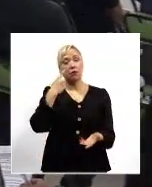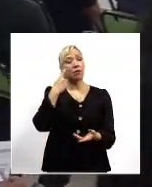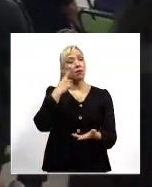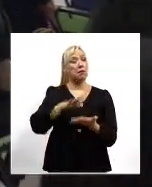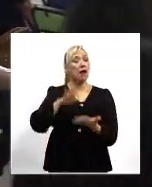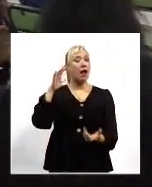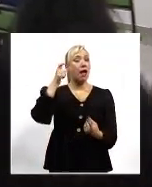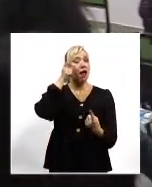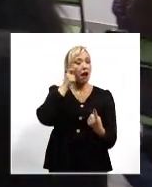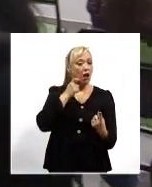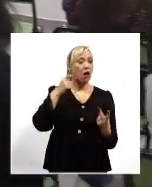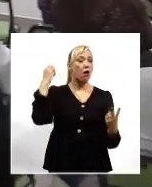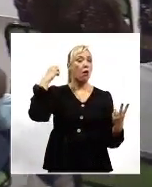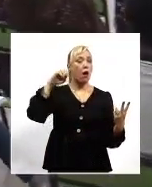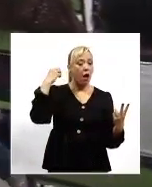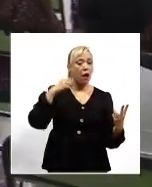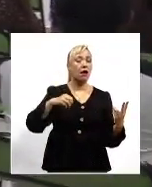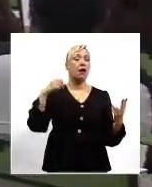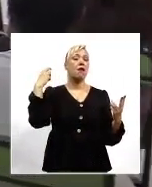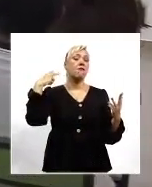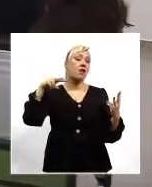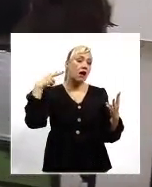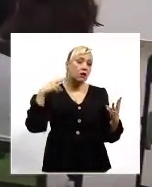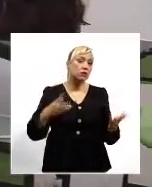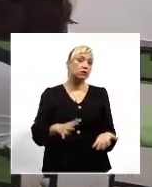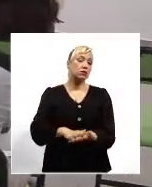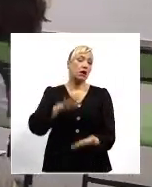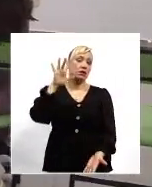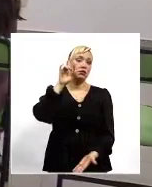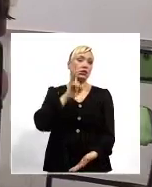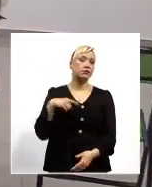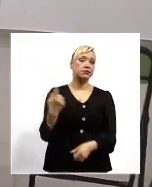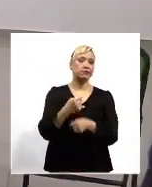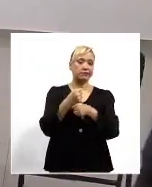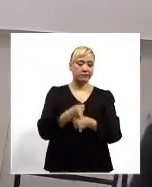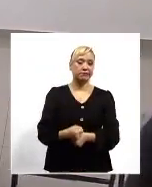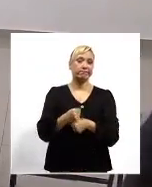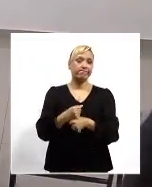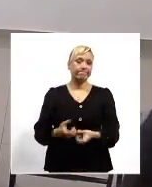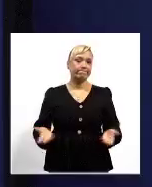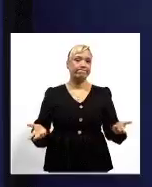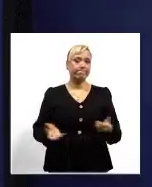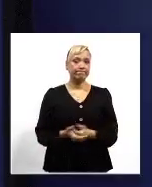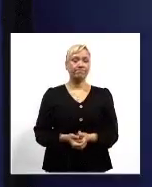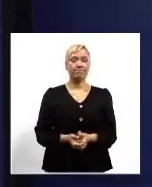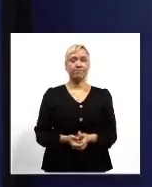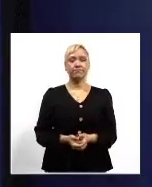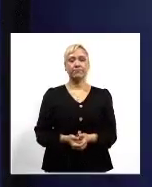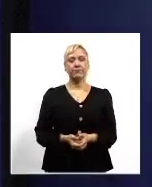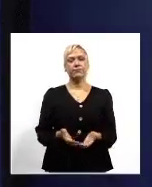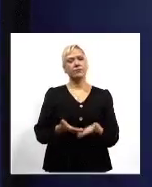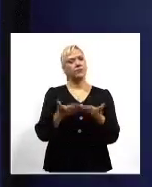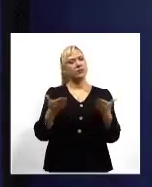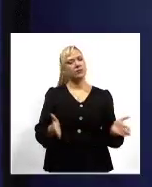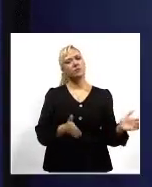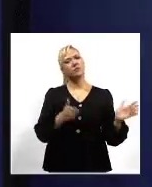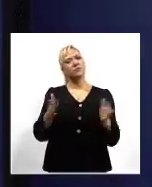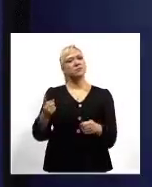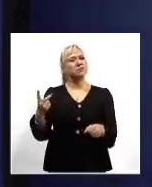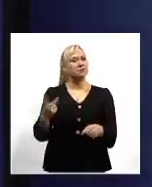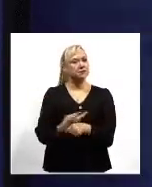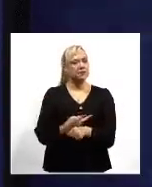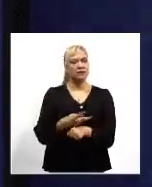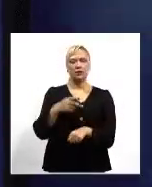Guerrero, Oaxaca y Veracruz. Para el canal del Poder Judicial de la Federación, Rosy García. Vamos a otros asuntos porque